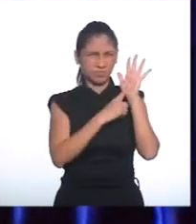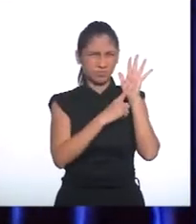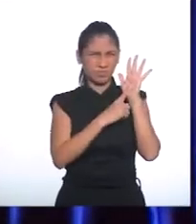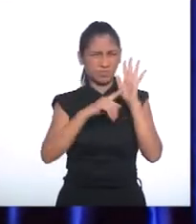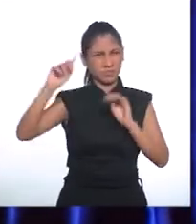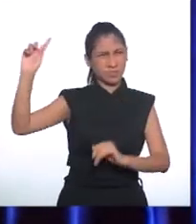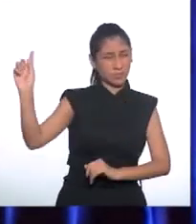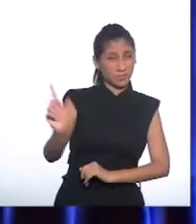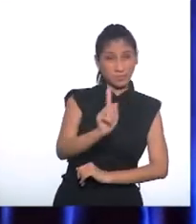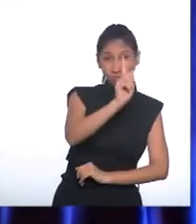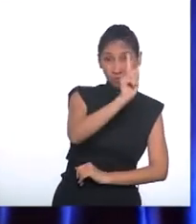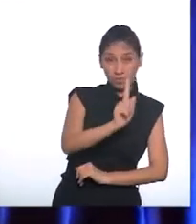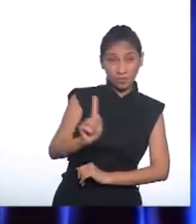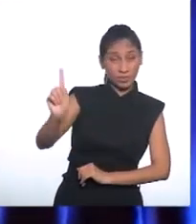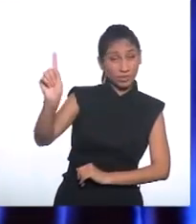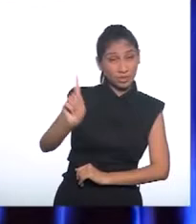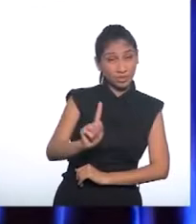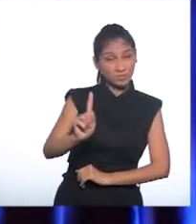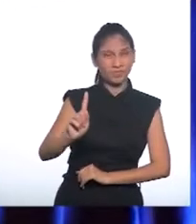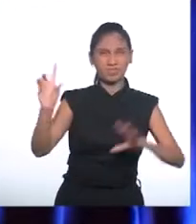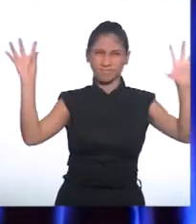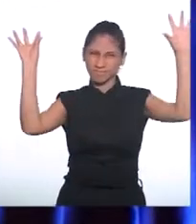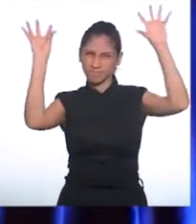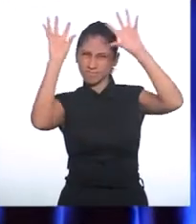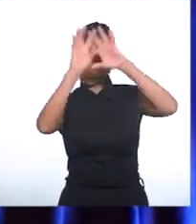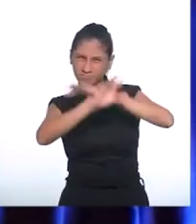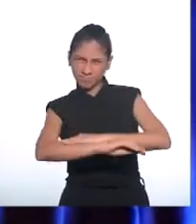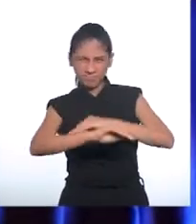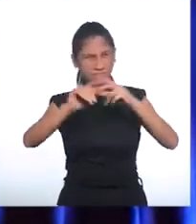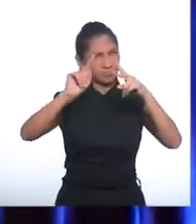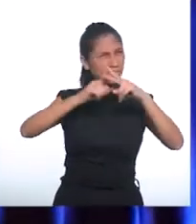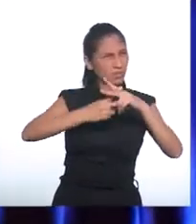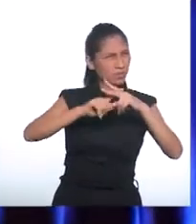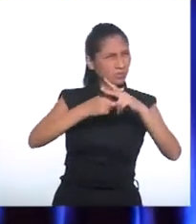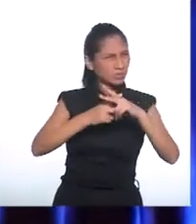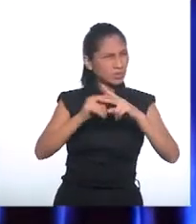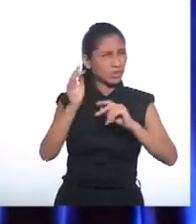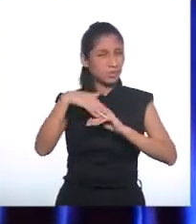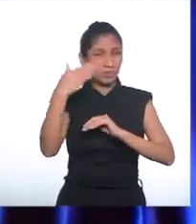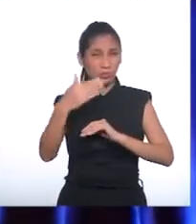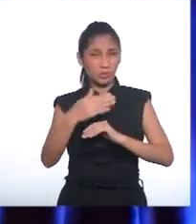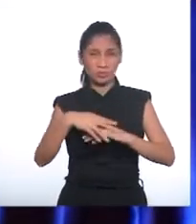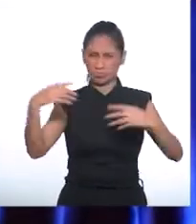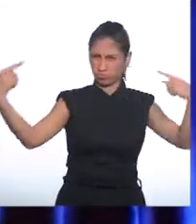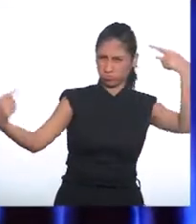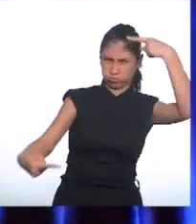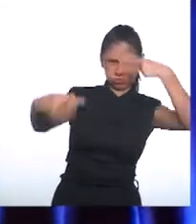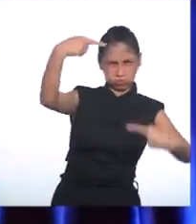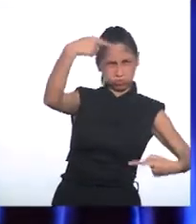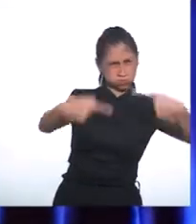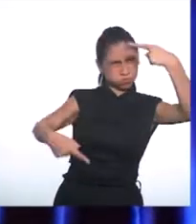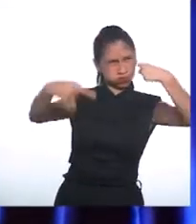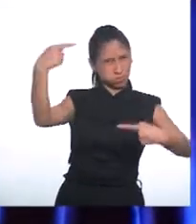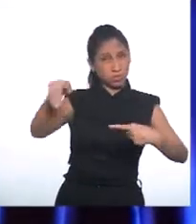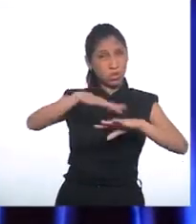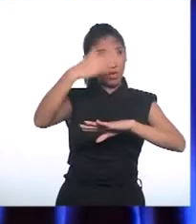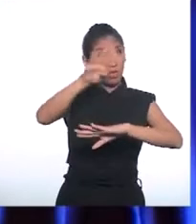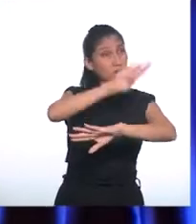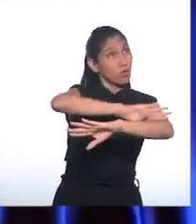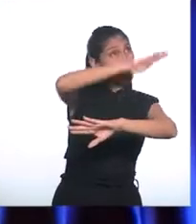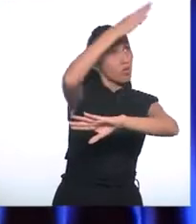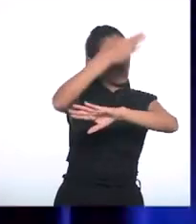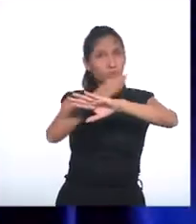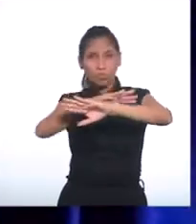Llega dentro de la oscuridad. Empieza a parlar. Les hace pelear. Ahí los cerros